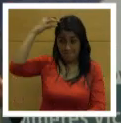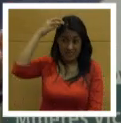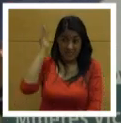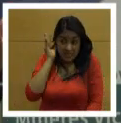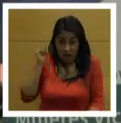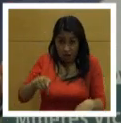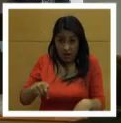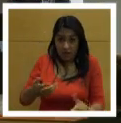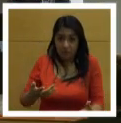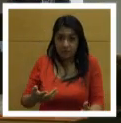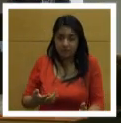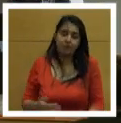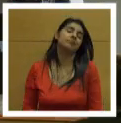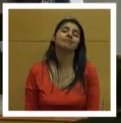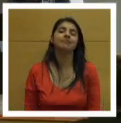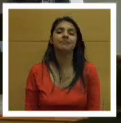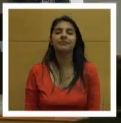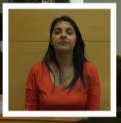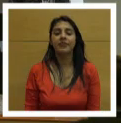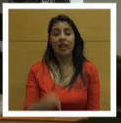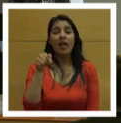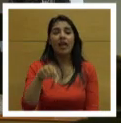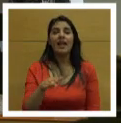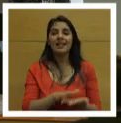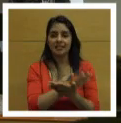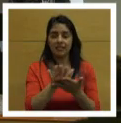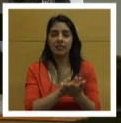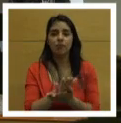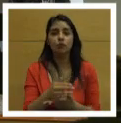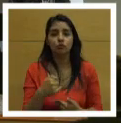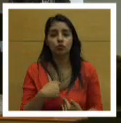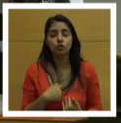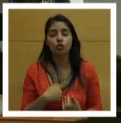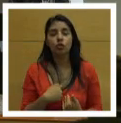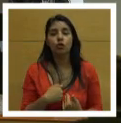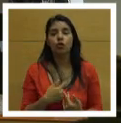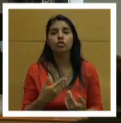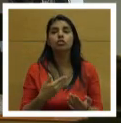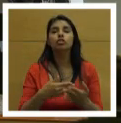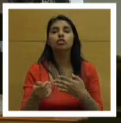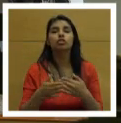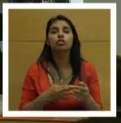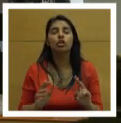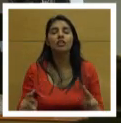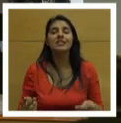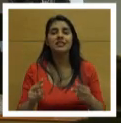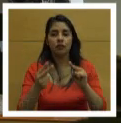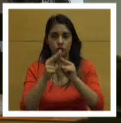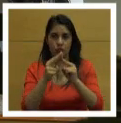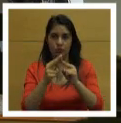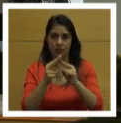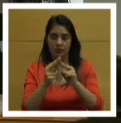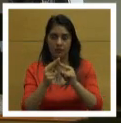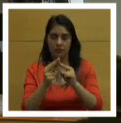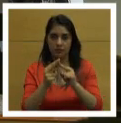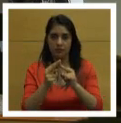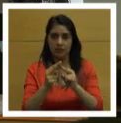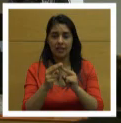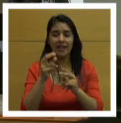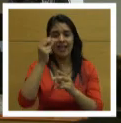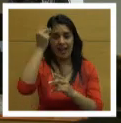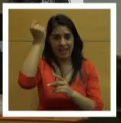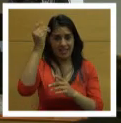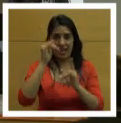Este ejemplo que yo les doy es un ejemplo de dónde se construyen los estereotipos de género.